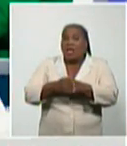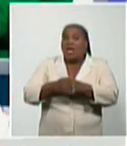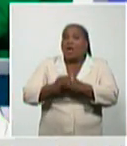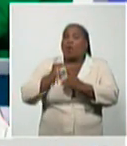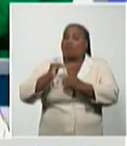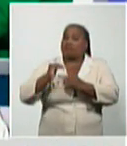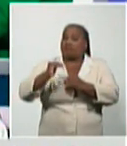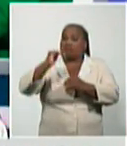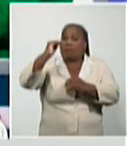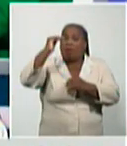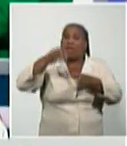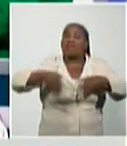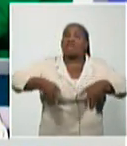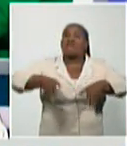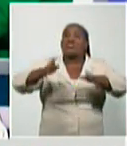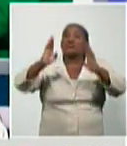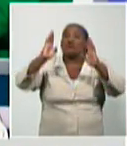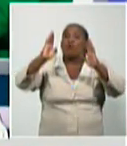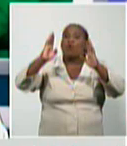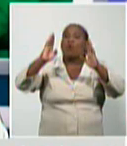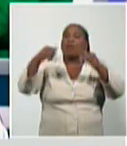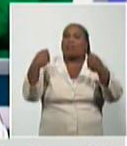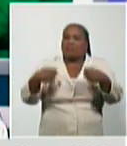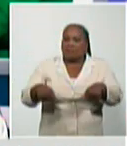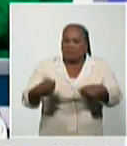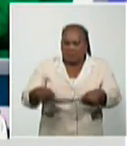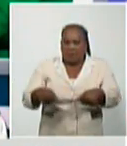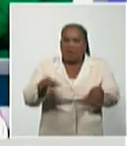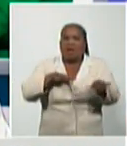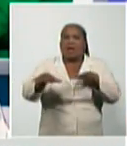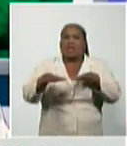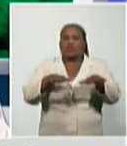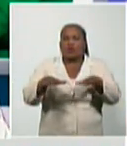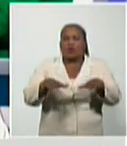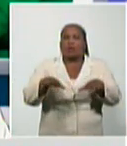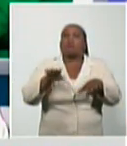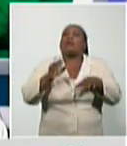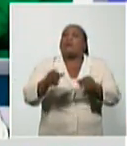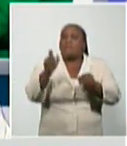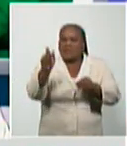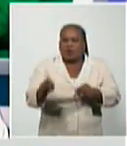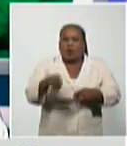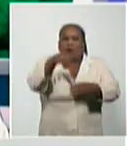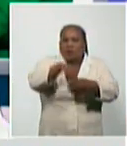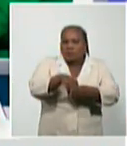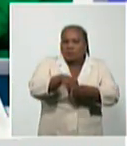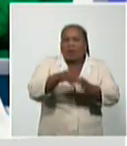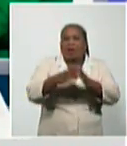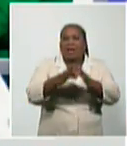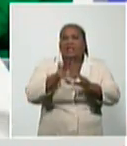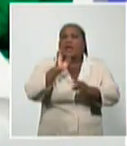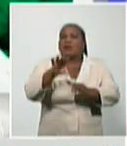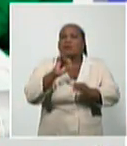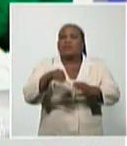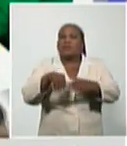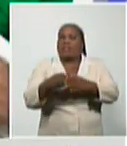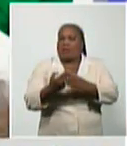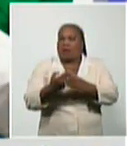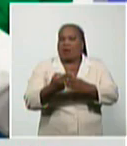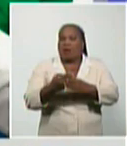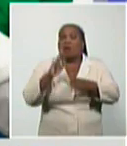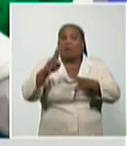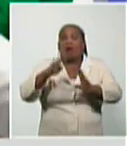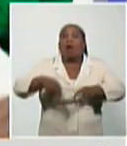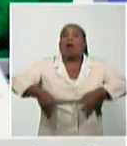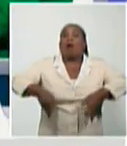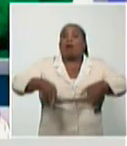cuarentena. Y se le comunica al resto del edificio, porque además el resto del edificio ve que se pone